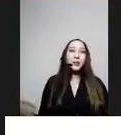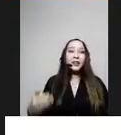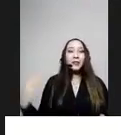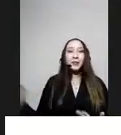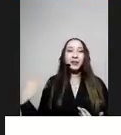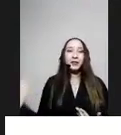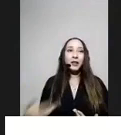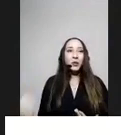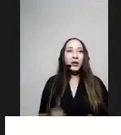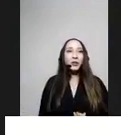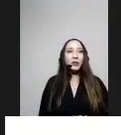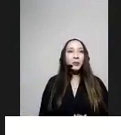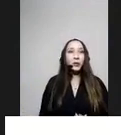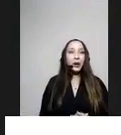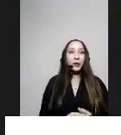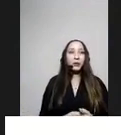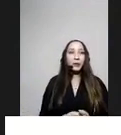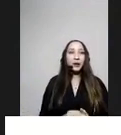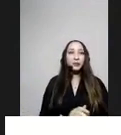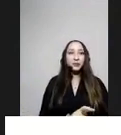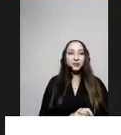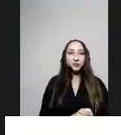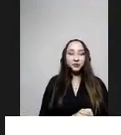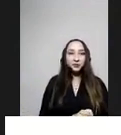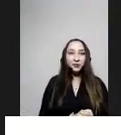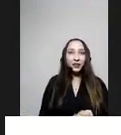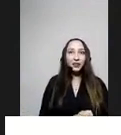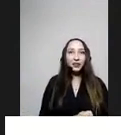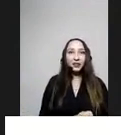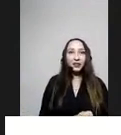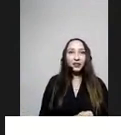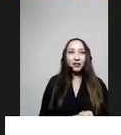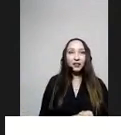de estabilidad, si me ayudas Rocío, con la próxima.